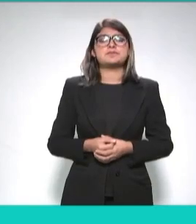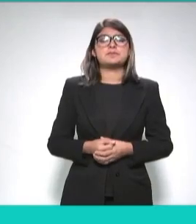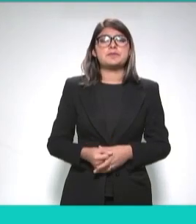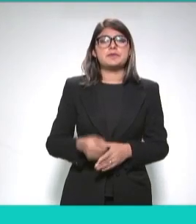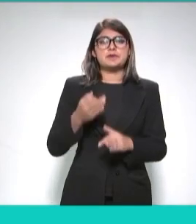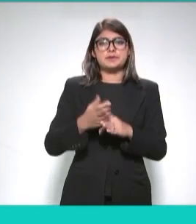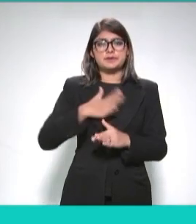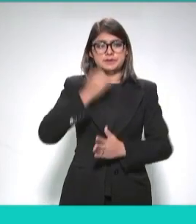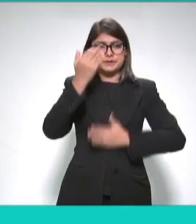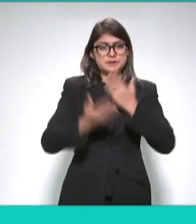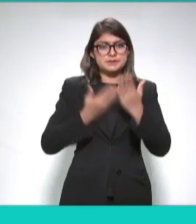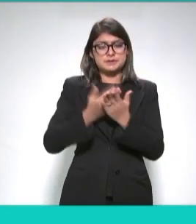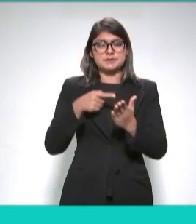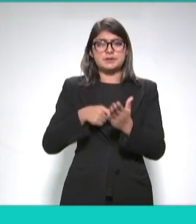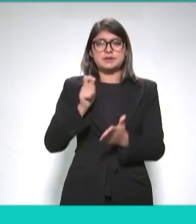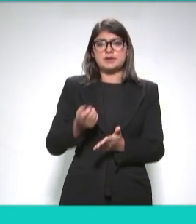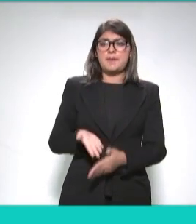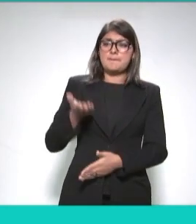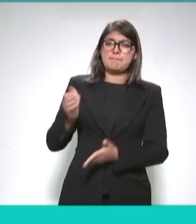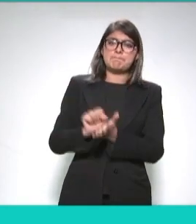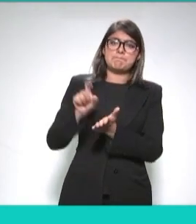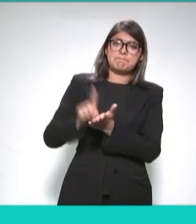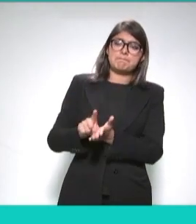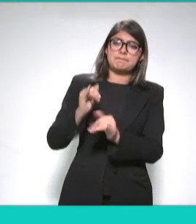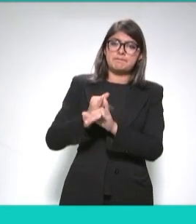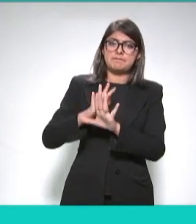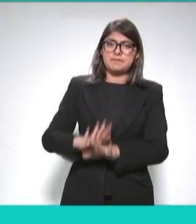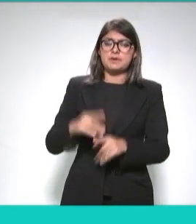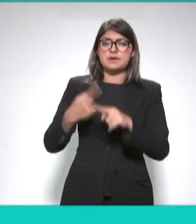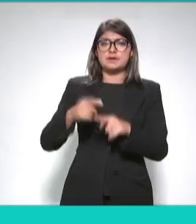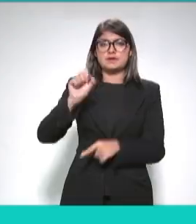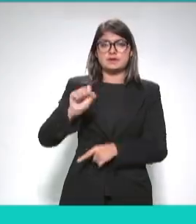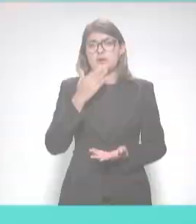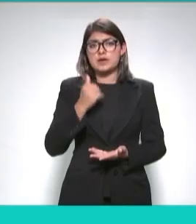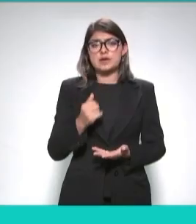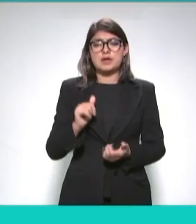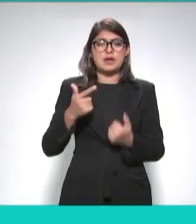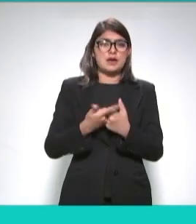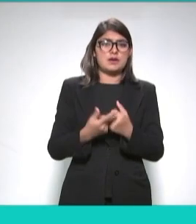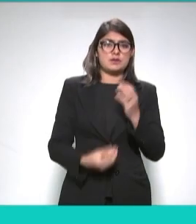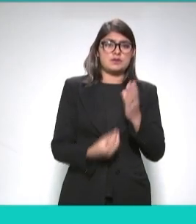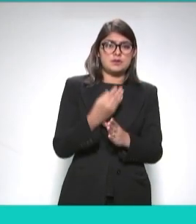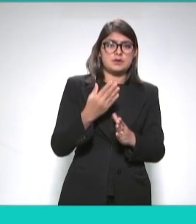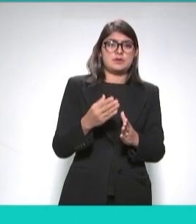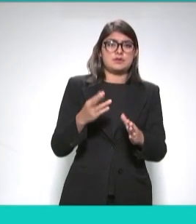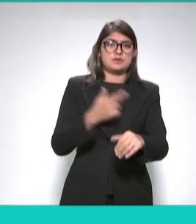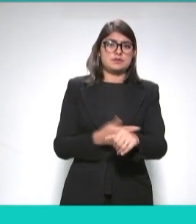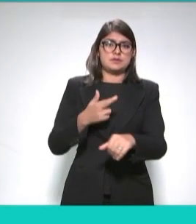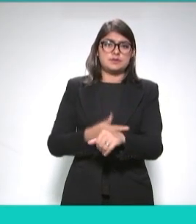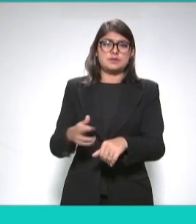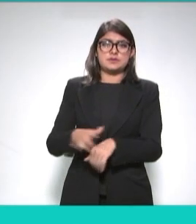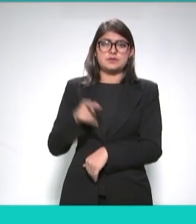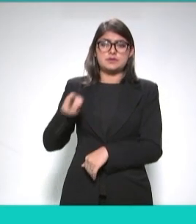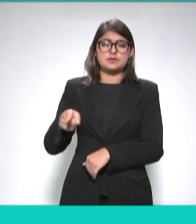este asunto es una solicitud de información a la secretaria de hacienda y crédito público la materia de la solicitud consiste en un